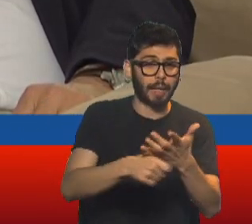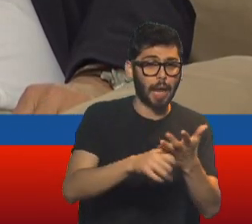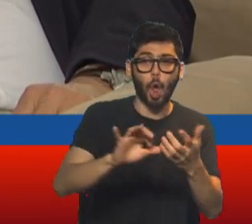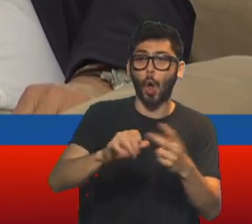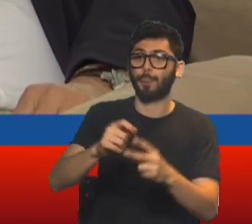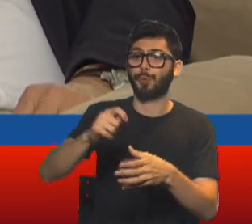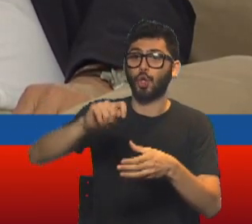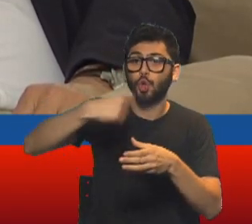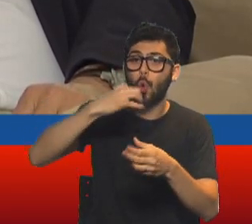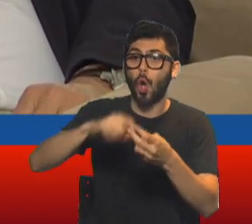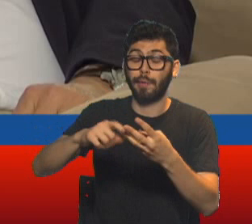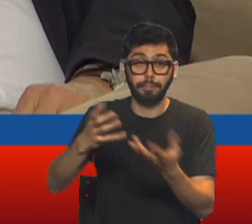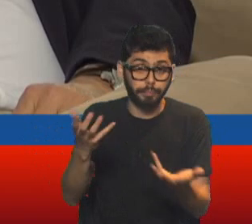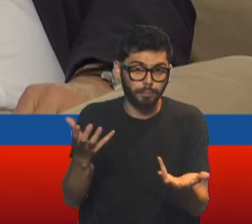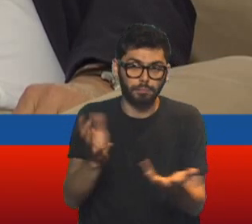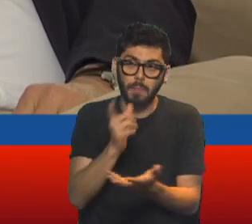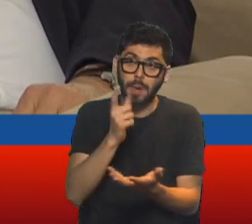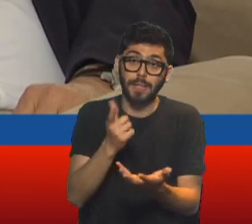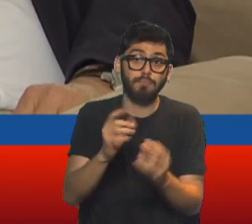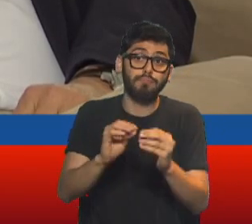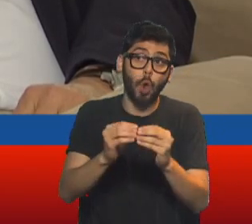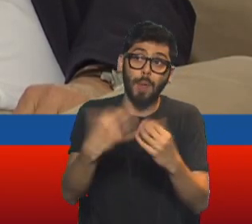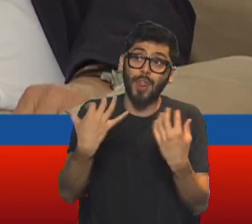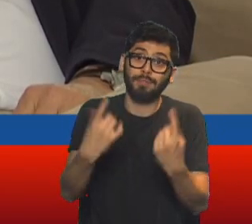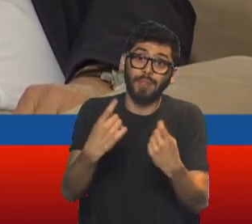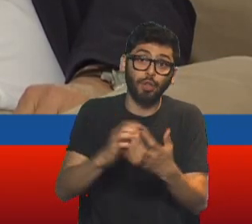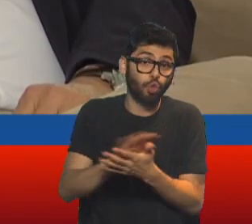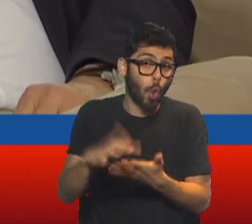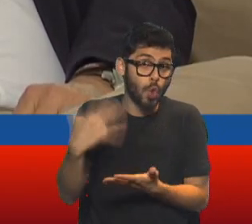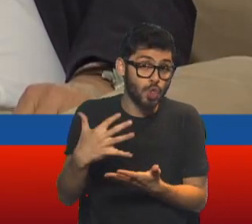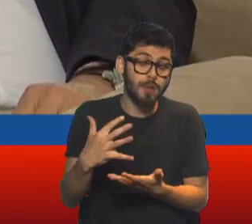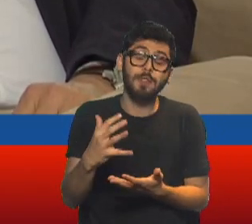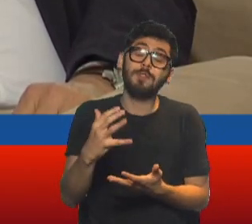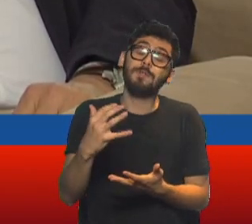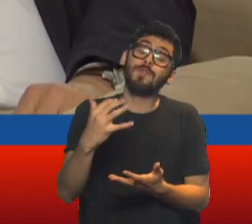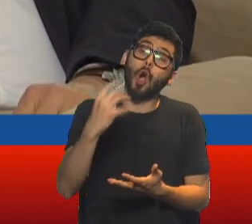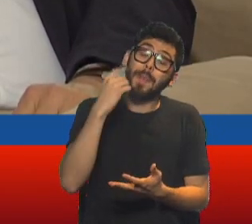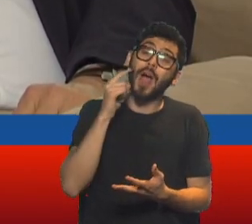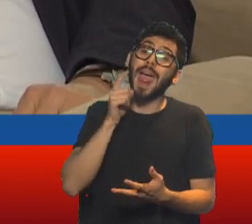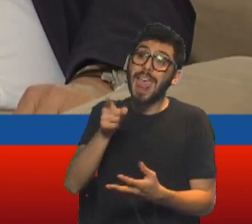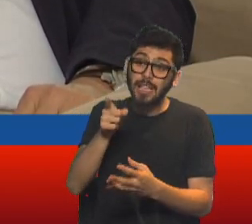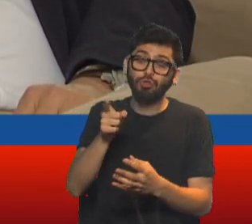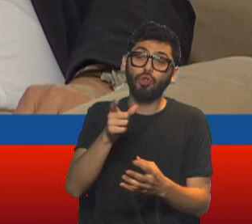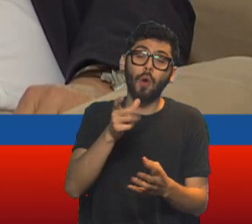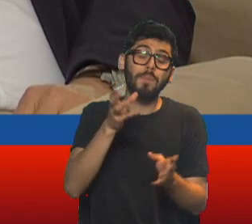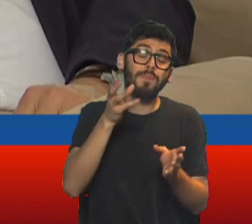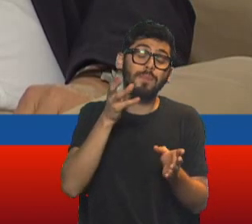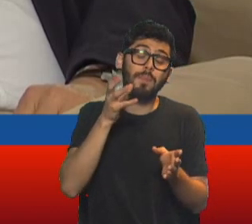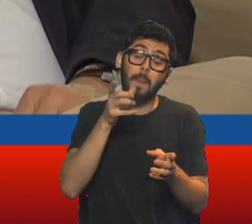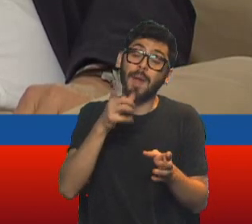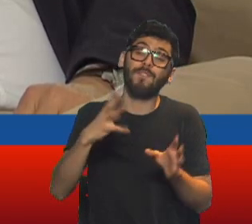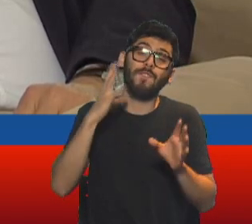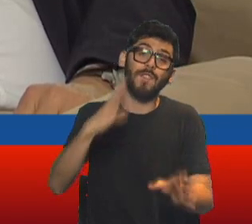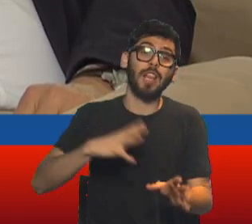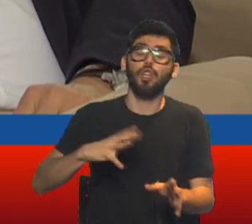hijos, estamos ante un problema que demanda una solución urgente. Y a mí me da la sensación que eso es lo que no se supo escuchar. Es un tema sobre